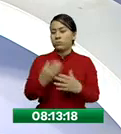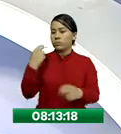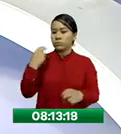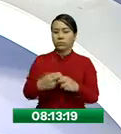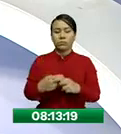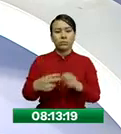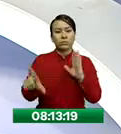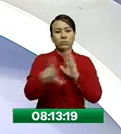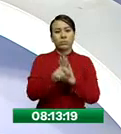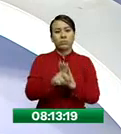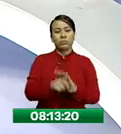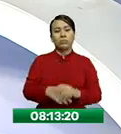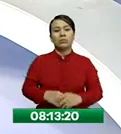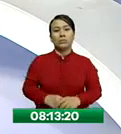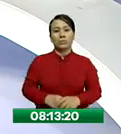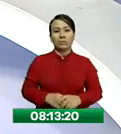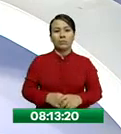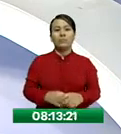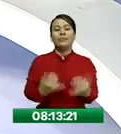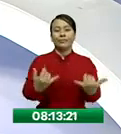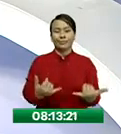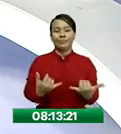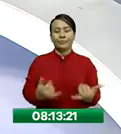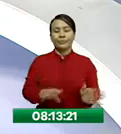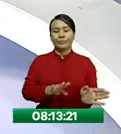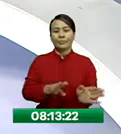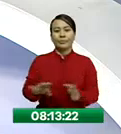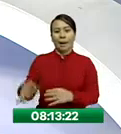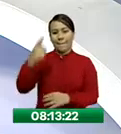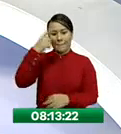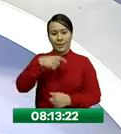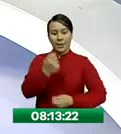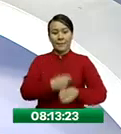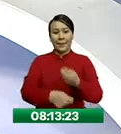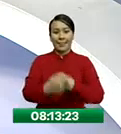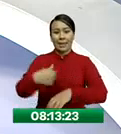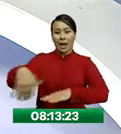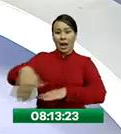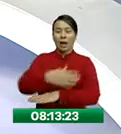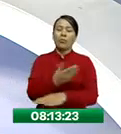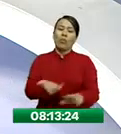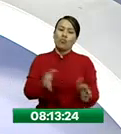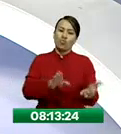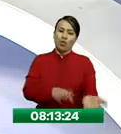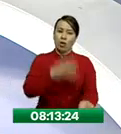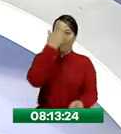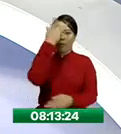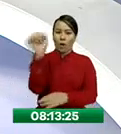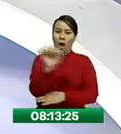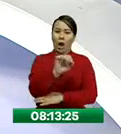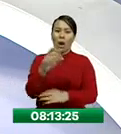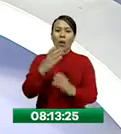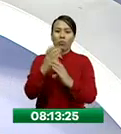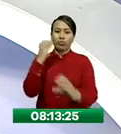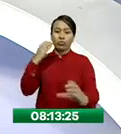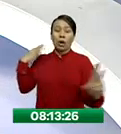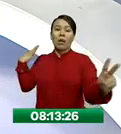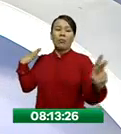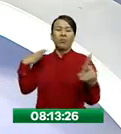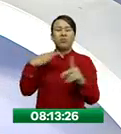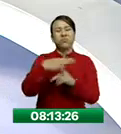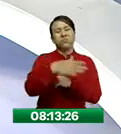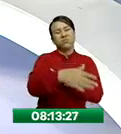contempla en estos casos. Vamos con otro tema. Un vendedor ambulante falleció tras ser atropellado por un bus de transporte